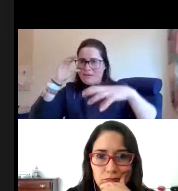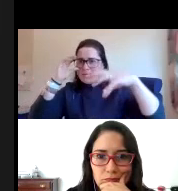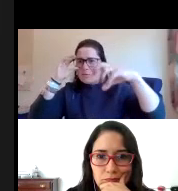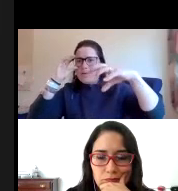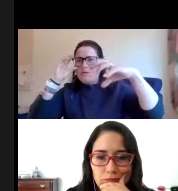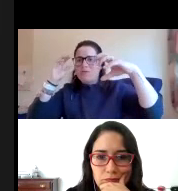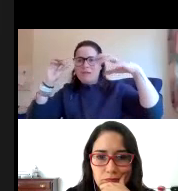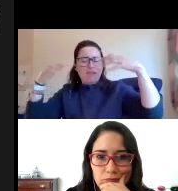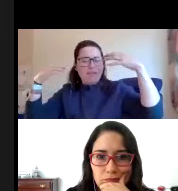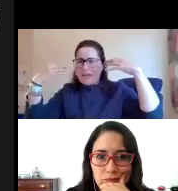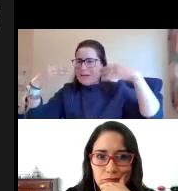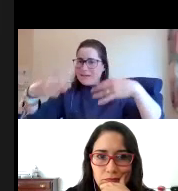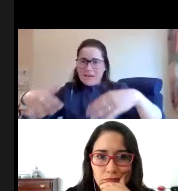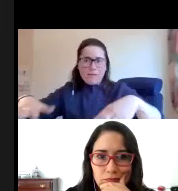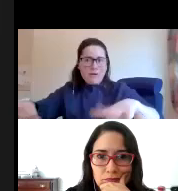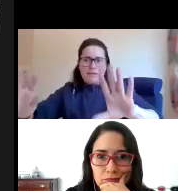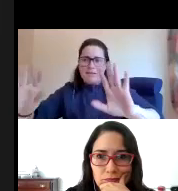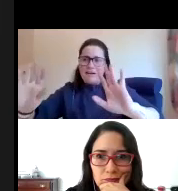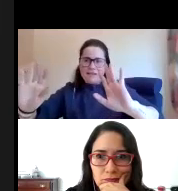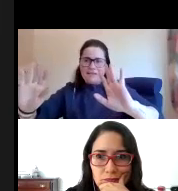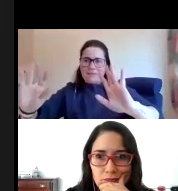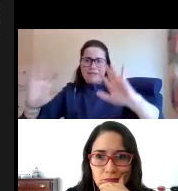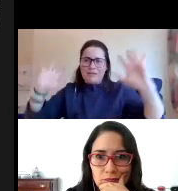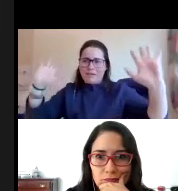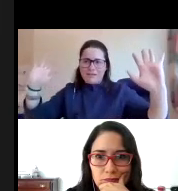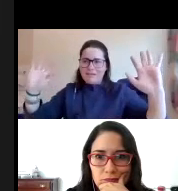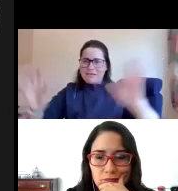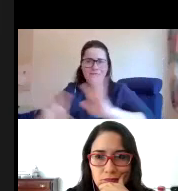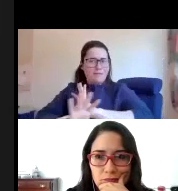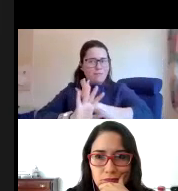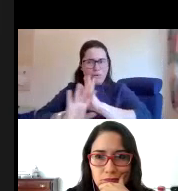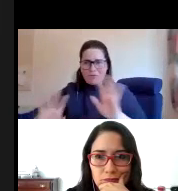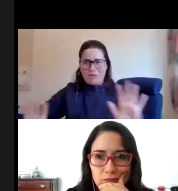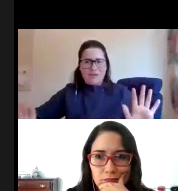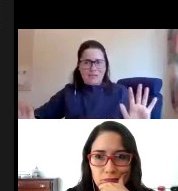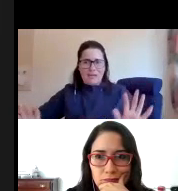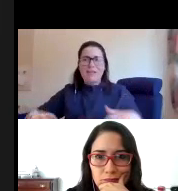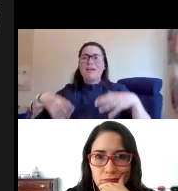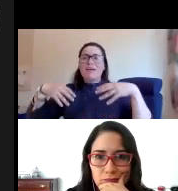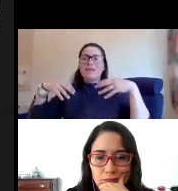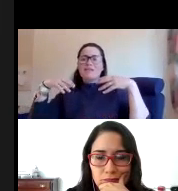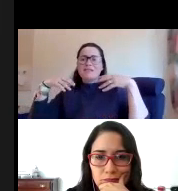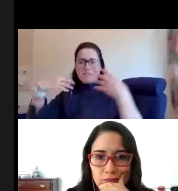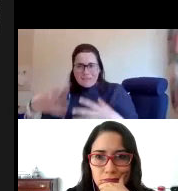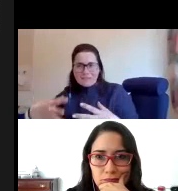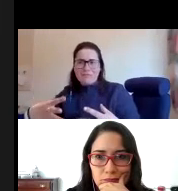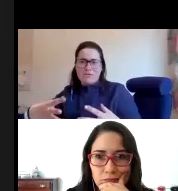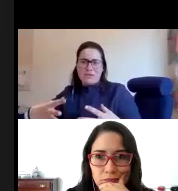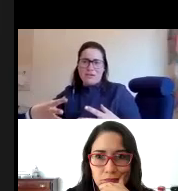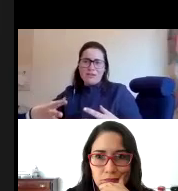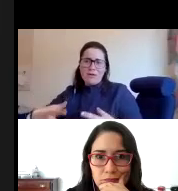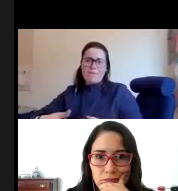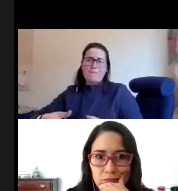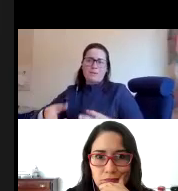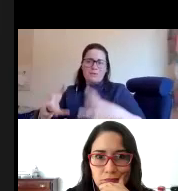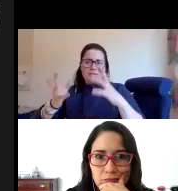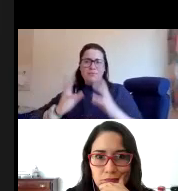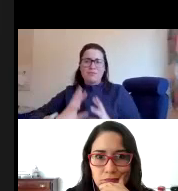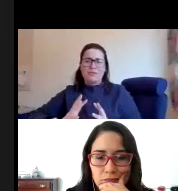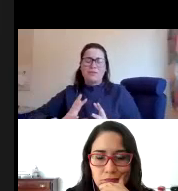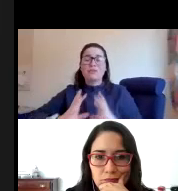flotantes y absorben los nutrientes. Y el agua que sale de esta planta gigantesca es de muy buena calidad. Sí está funcionando,